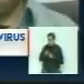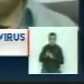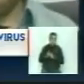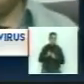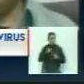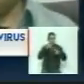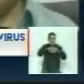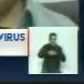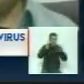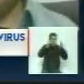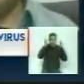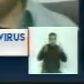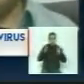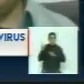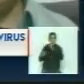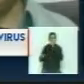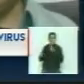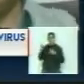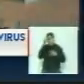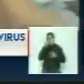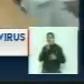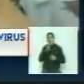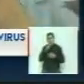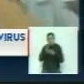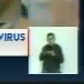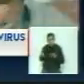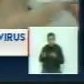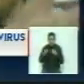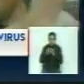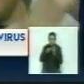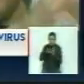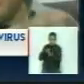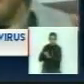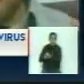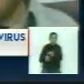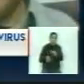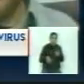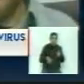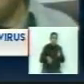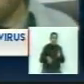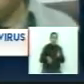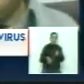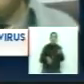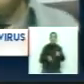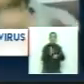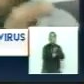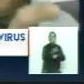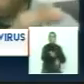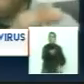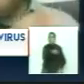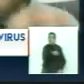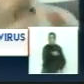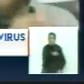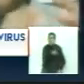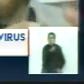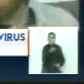las personas que tienen enfermedades crónicas, de diabetes. Hay ese grupo, pero hay el otro grupo que también ha sido desatendido, que es de estas